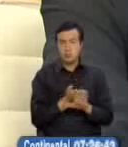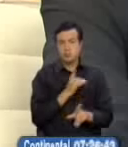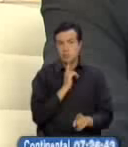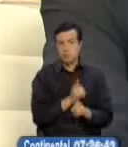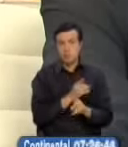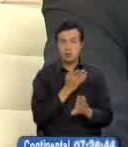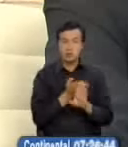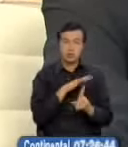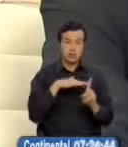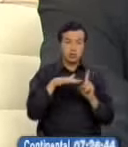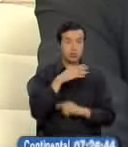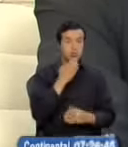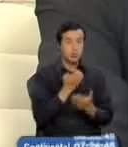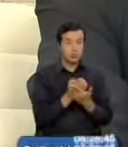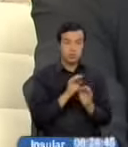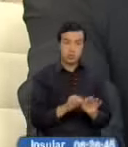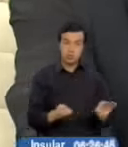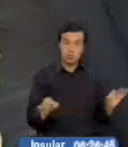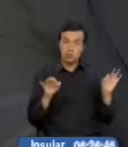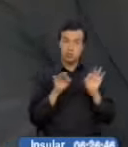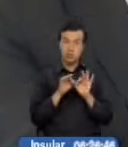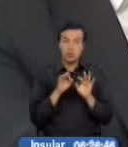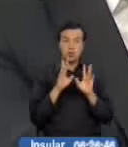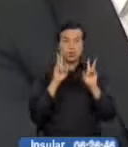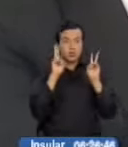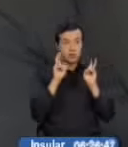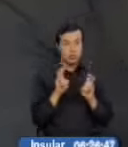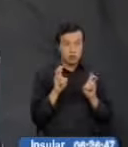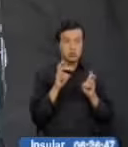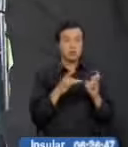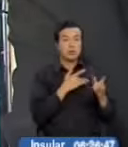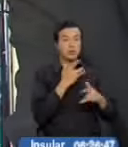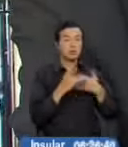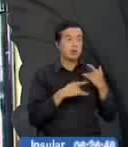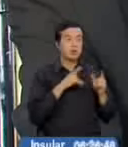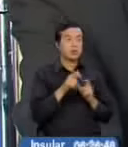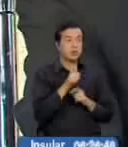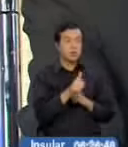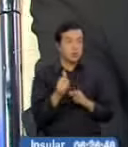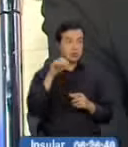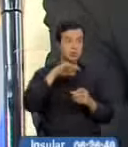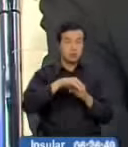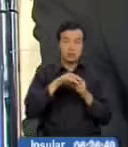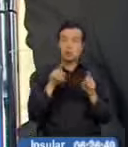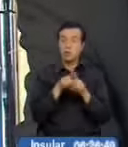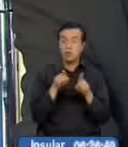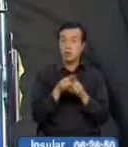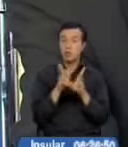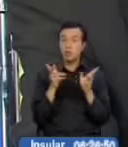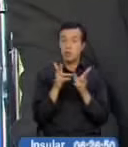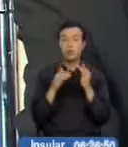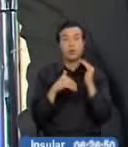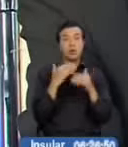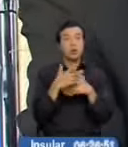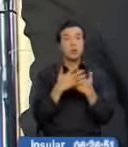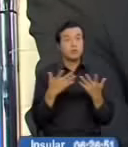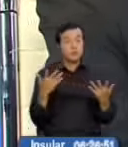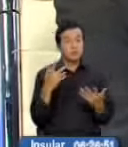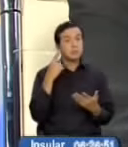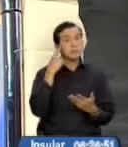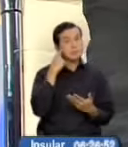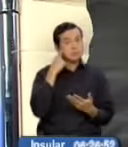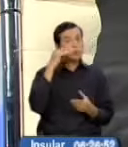la coyuntura económica está jugando un papel importante, eso tiene una incidencia en la emocionalidad del elector y también evidentemente va a traer consecuencias al